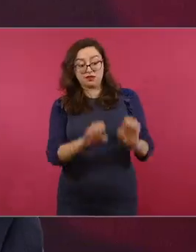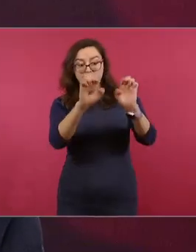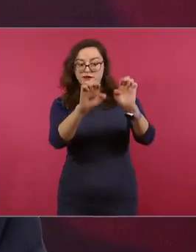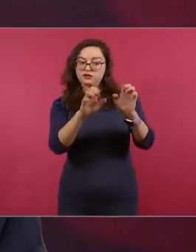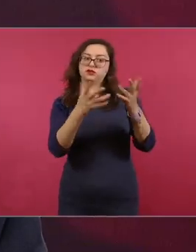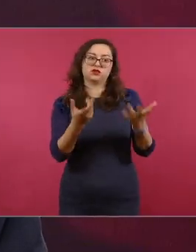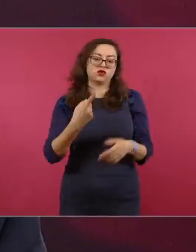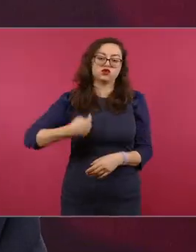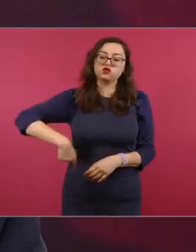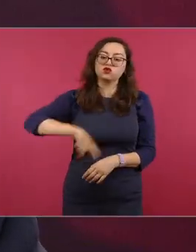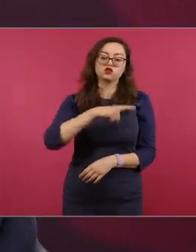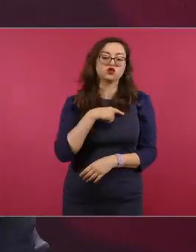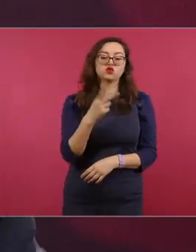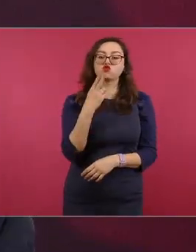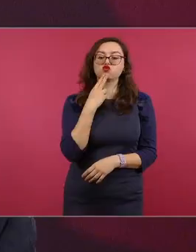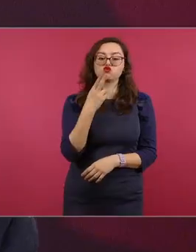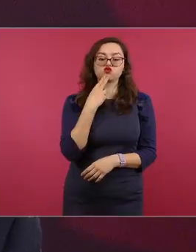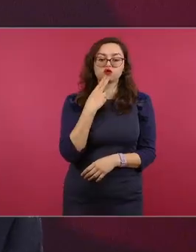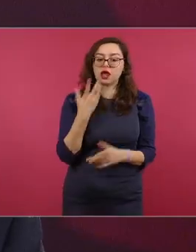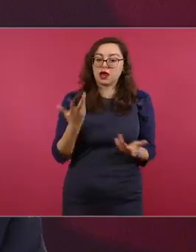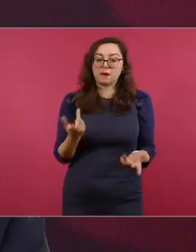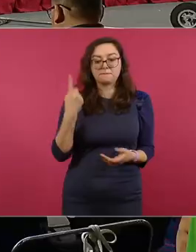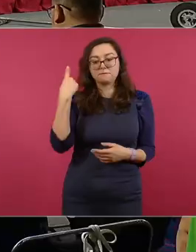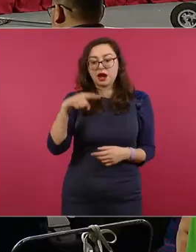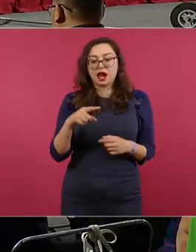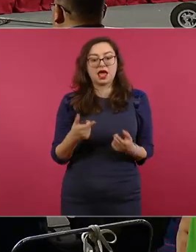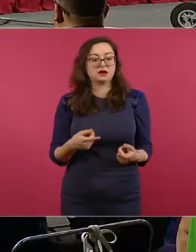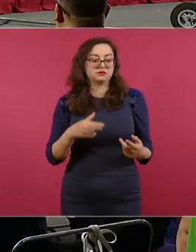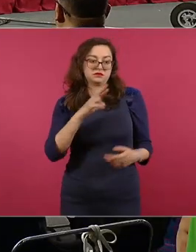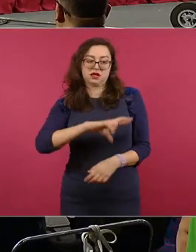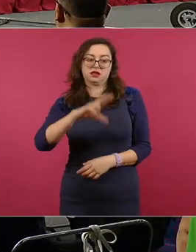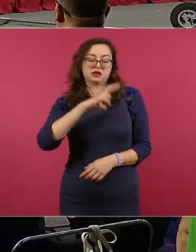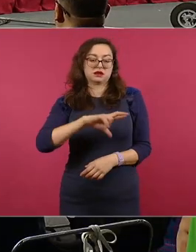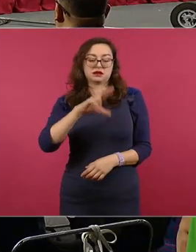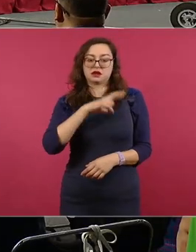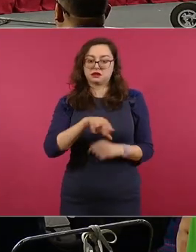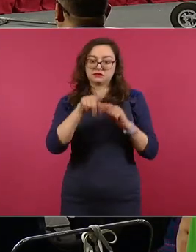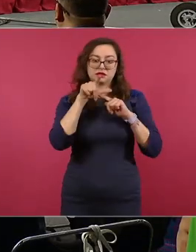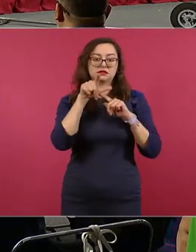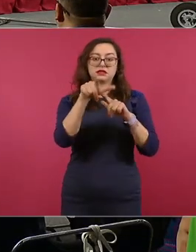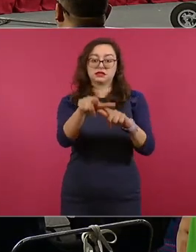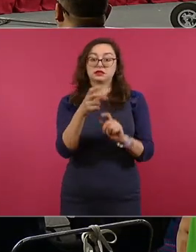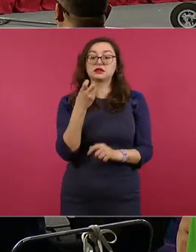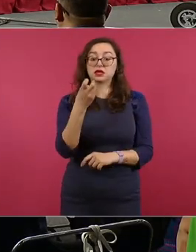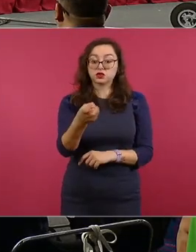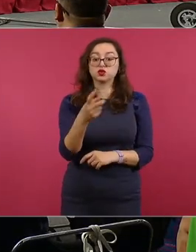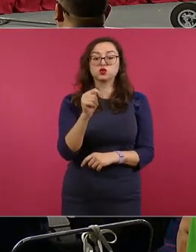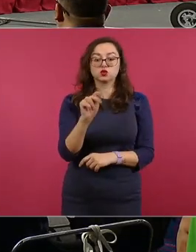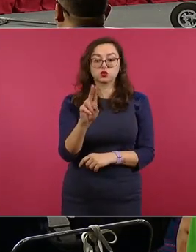para poder sacar un beneficio económico. Son los datos del TUA.